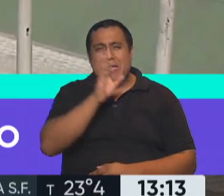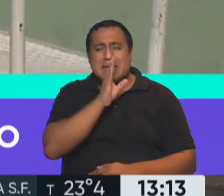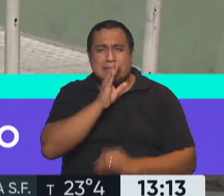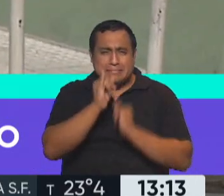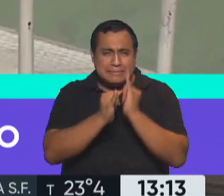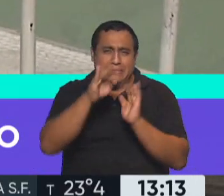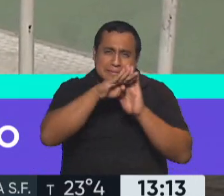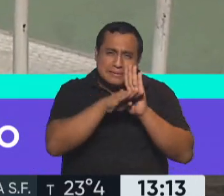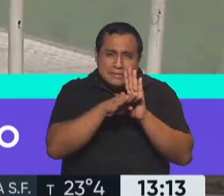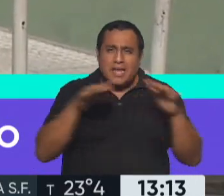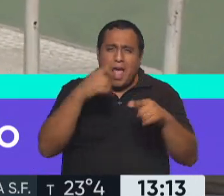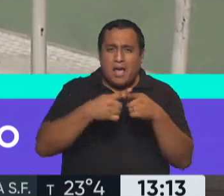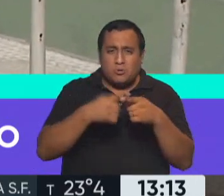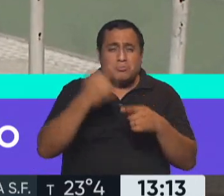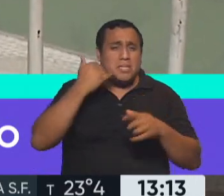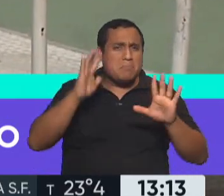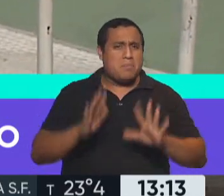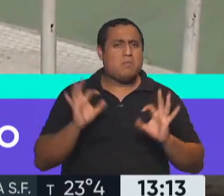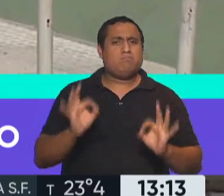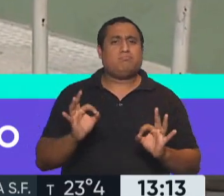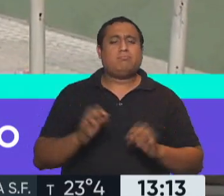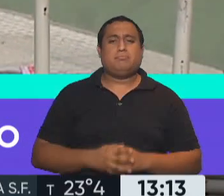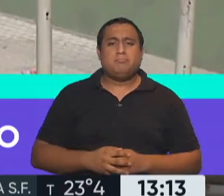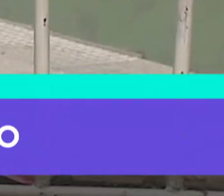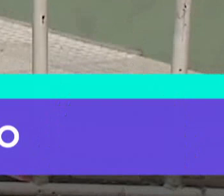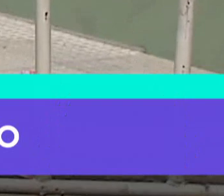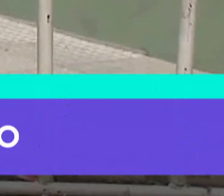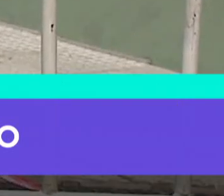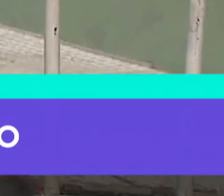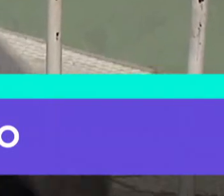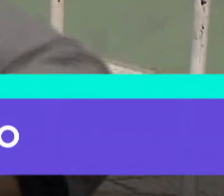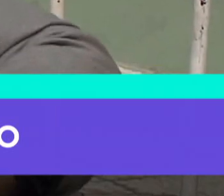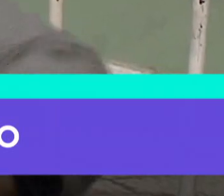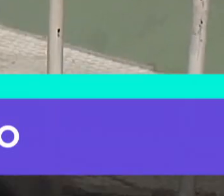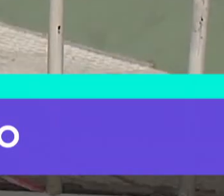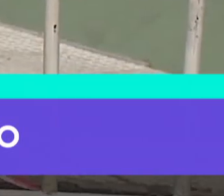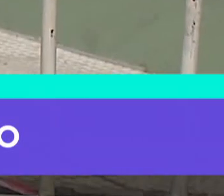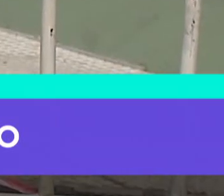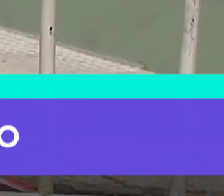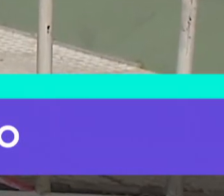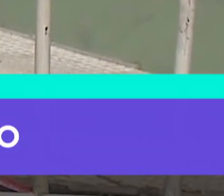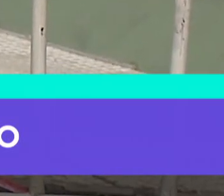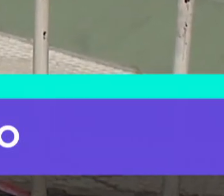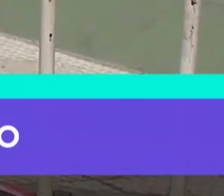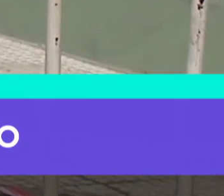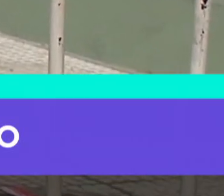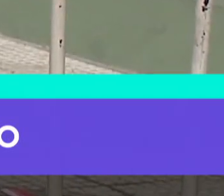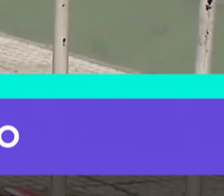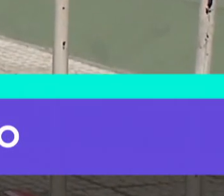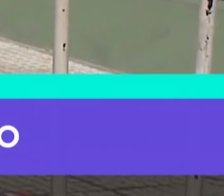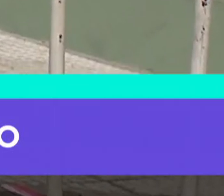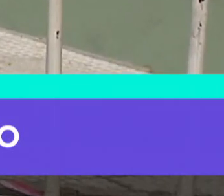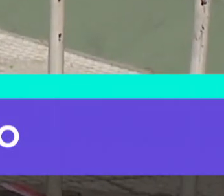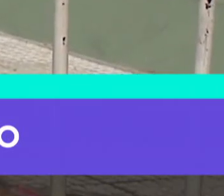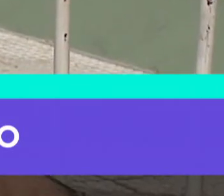de este emotivo acto. Aquí ya está todo preparado, la sirena que va a sonar a las 14:47. Falta poquito más de una hora, pero un equipo